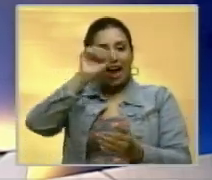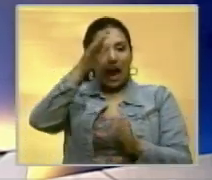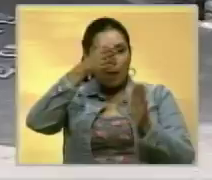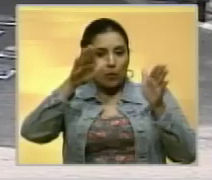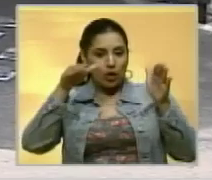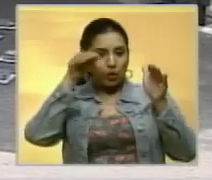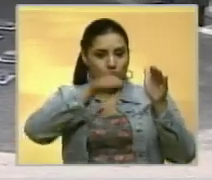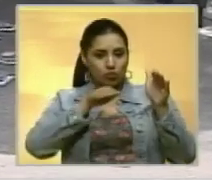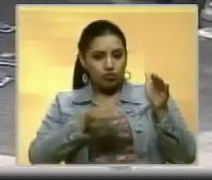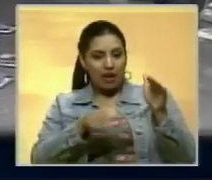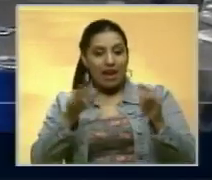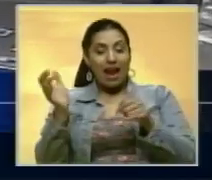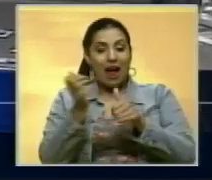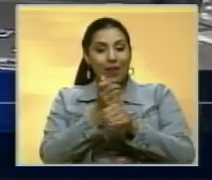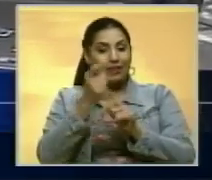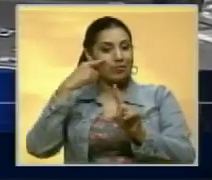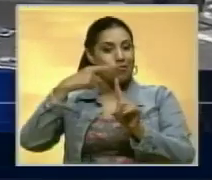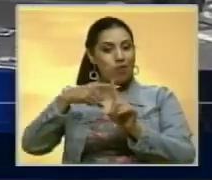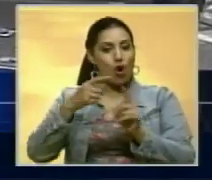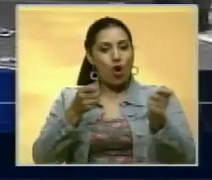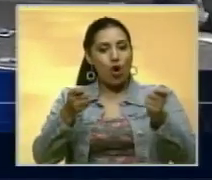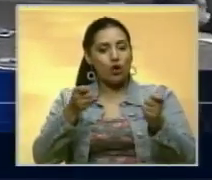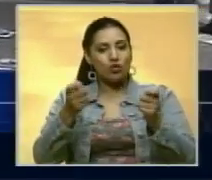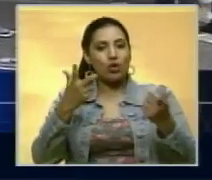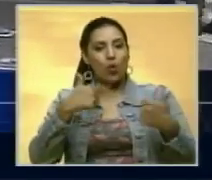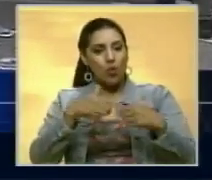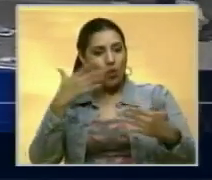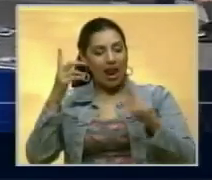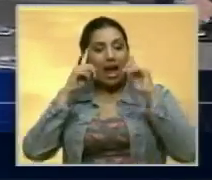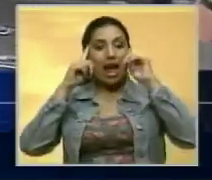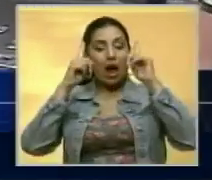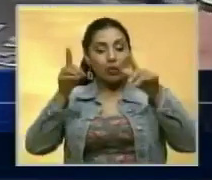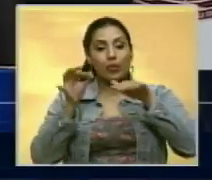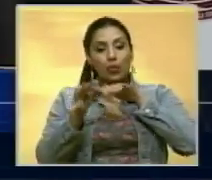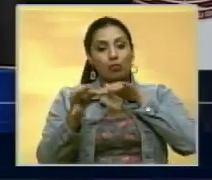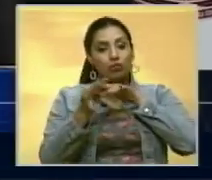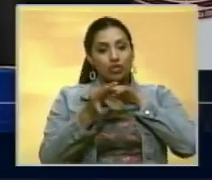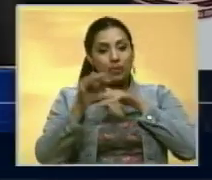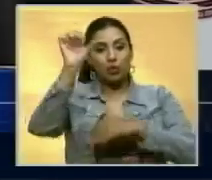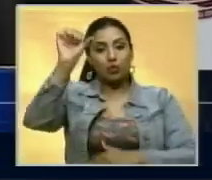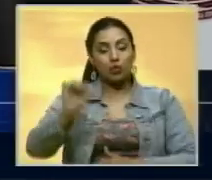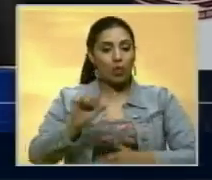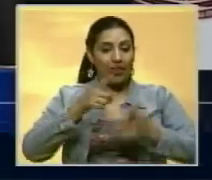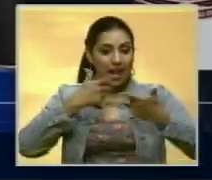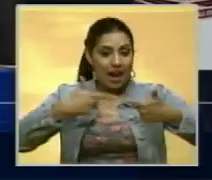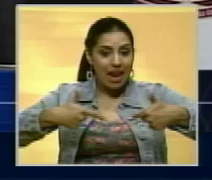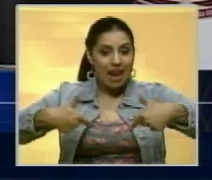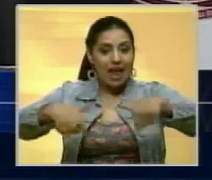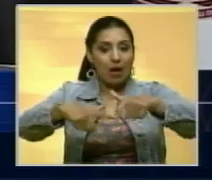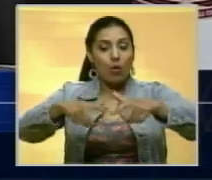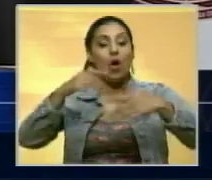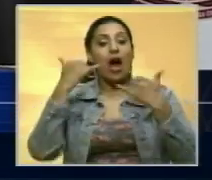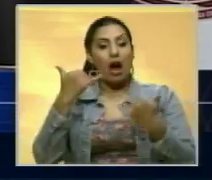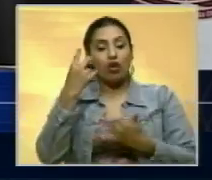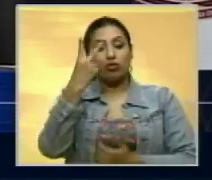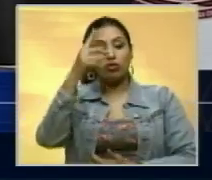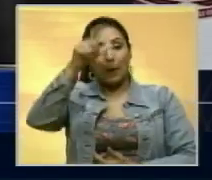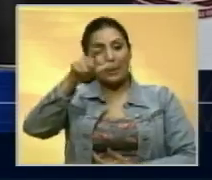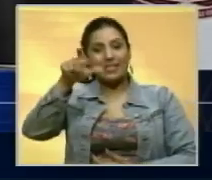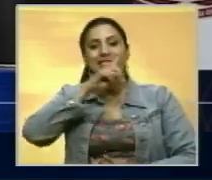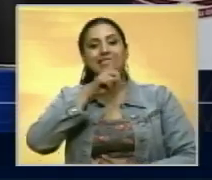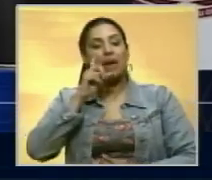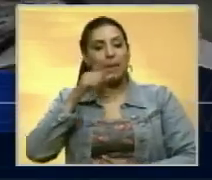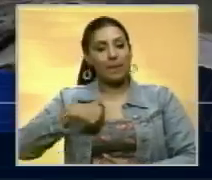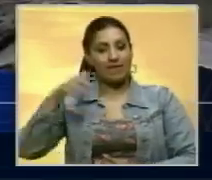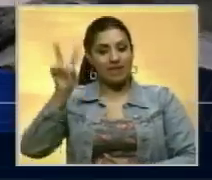camioneta. El hallazgo ocurrió en uno de los puntos de control dispuestos en la carretera del municipio Catatumbo, al sur del lago. En el procedimiento, 2 sujetos de